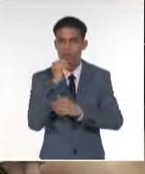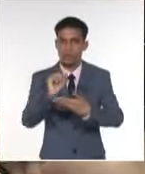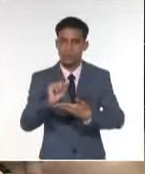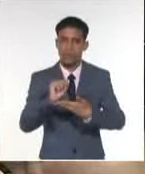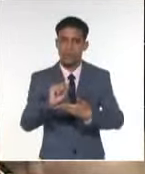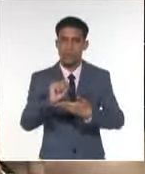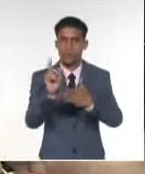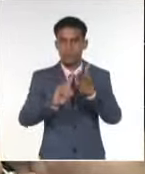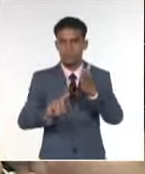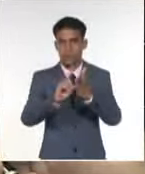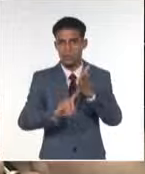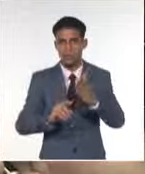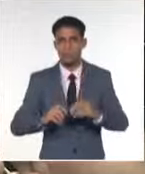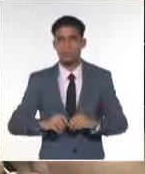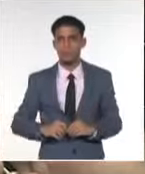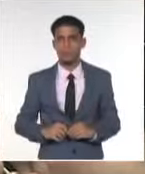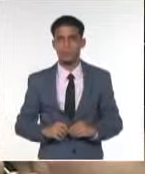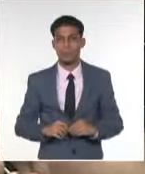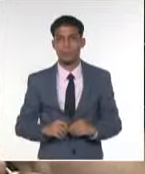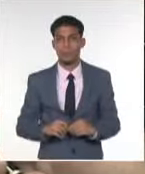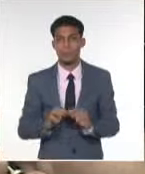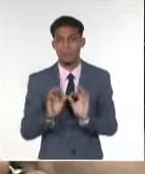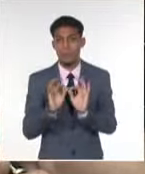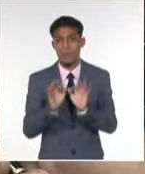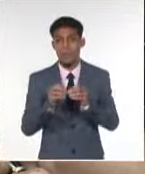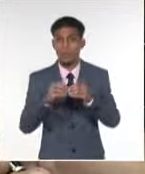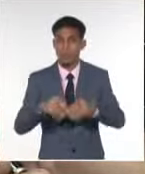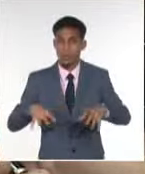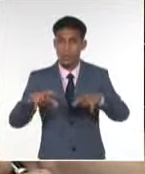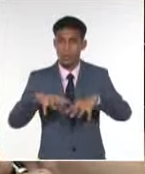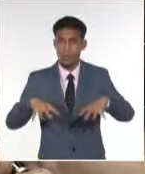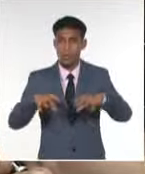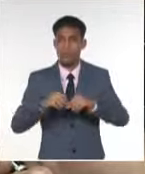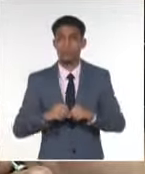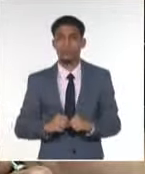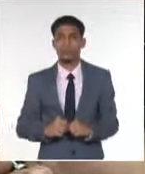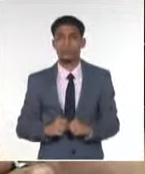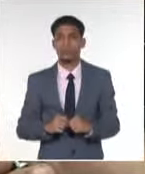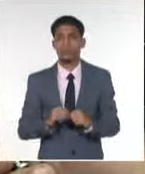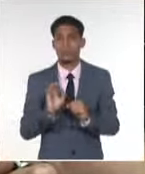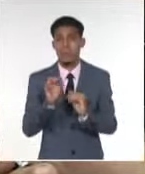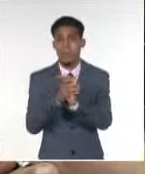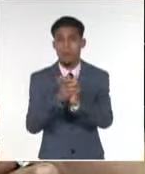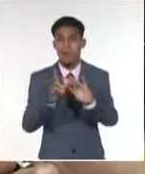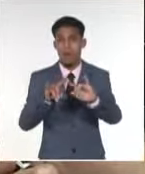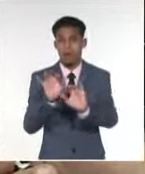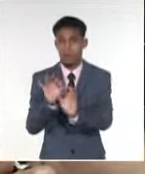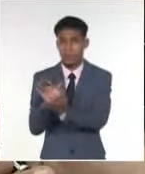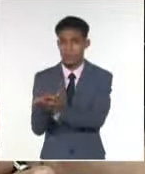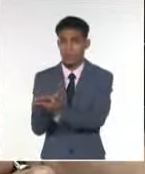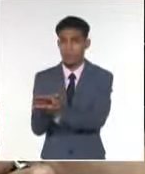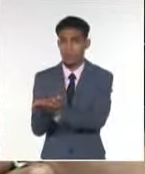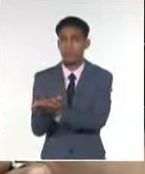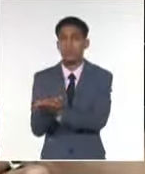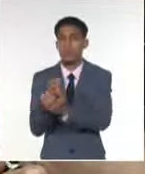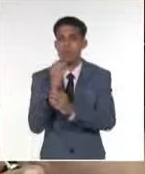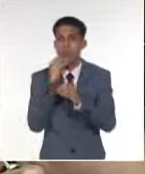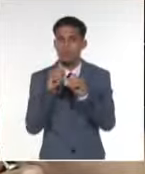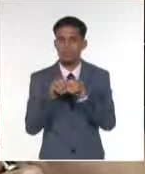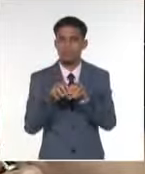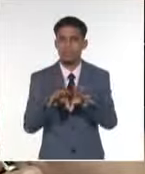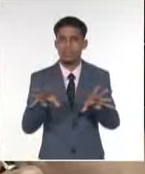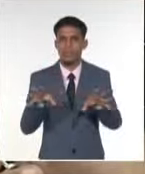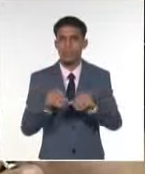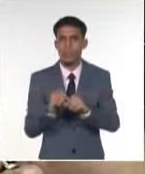de afectación al servicio. Con esta condición de tener 2.470 megawatts de disponibilidad ya a